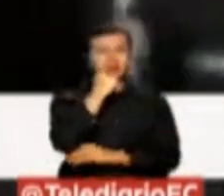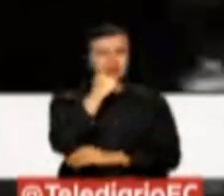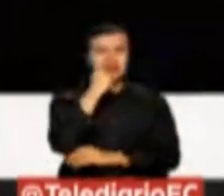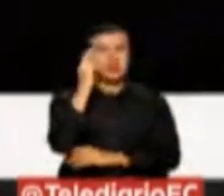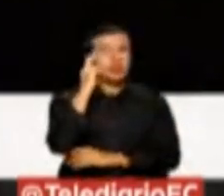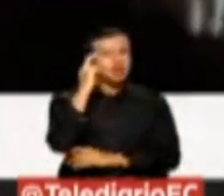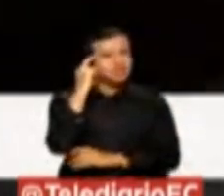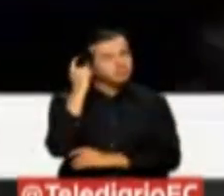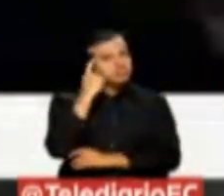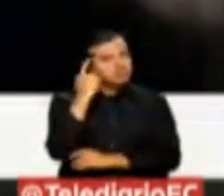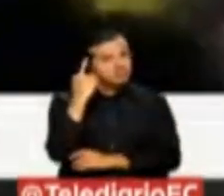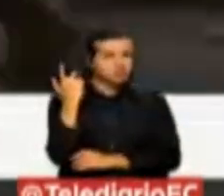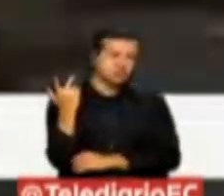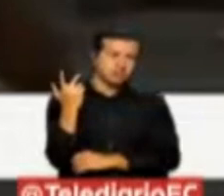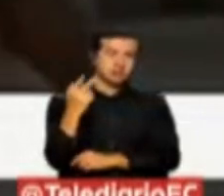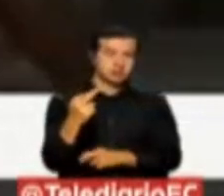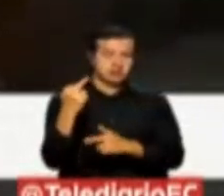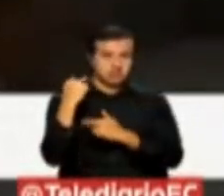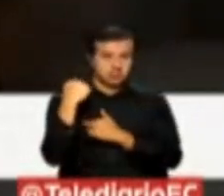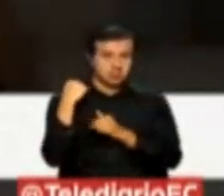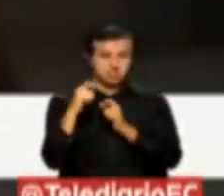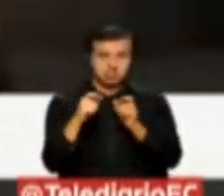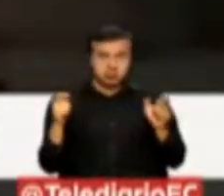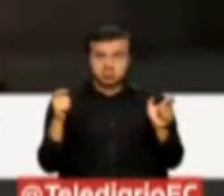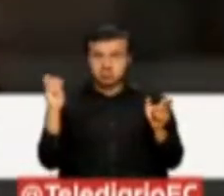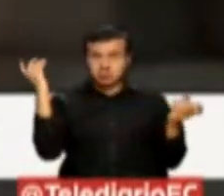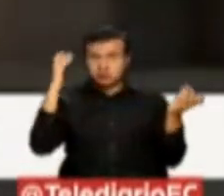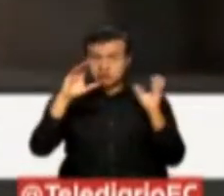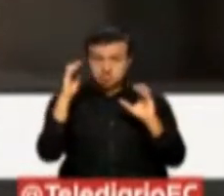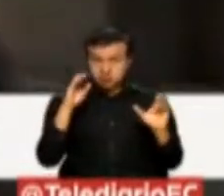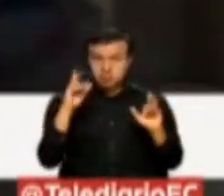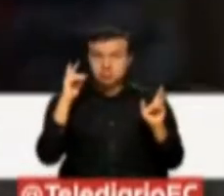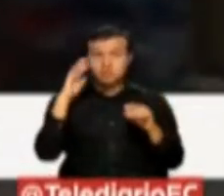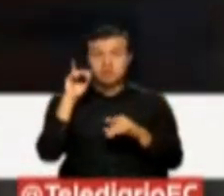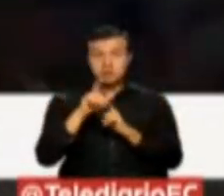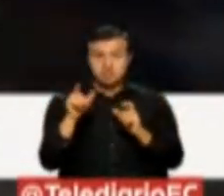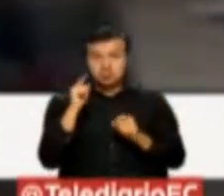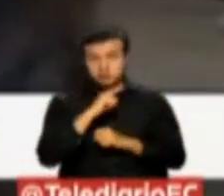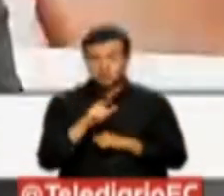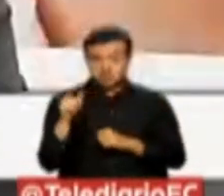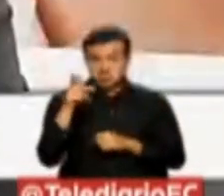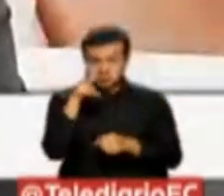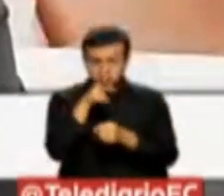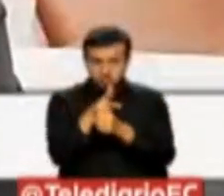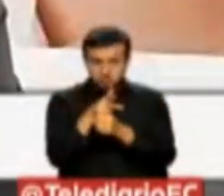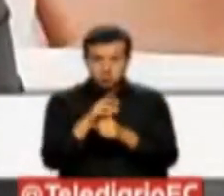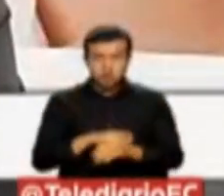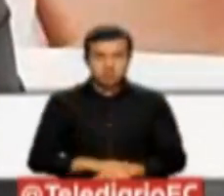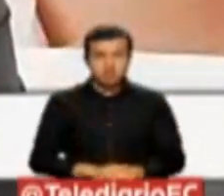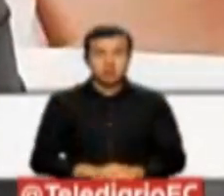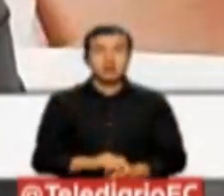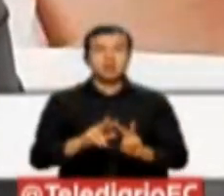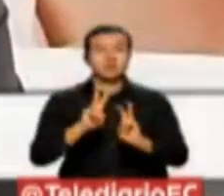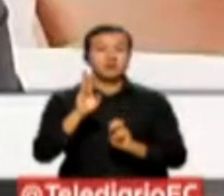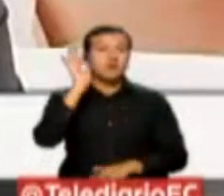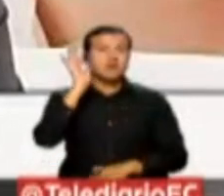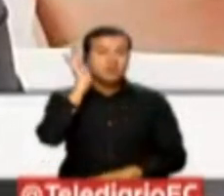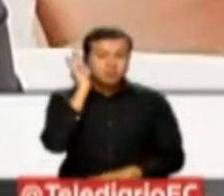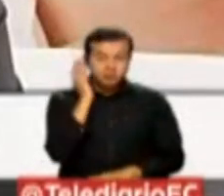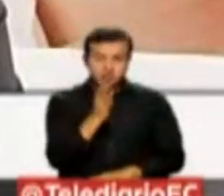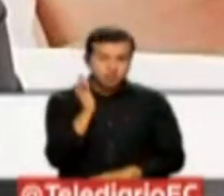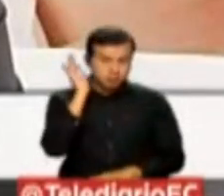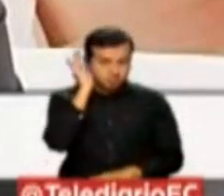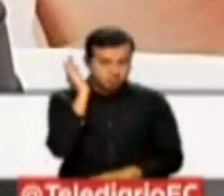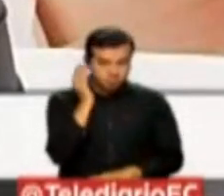Pero la responsabilidad no solo recae en quienes lo comparten, sino también en quien los graba. En el tema de una señora, que era